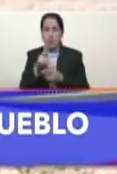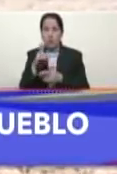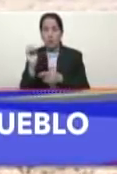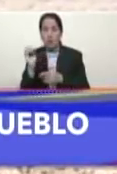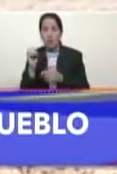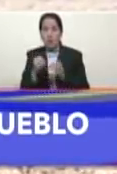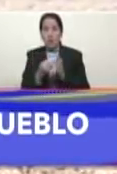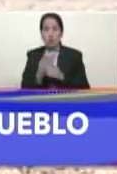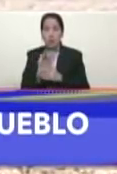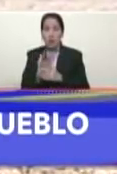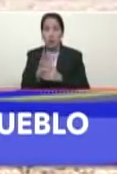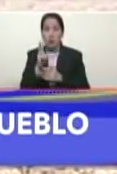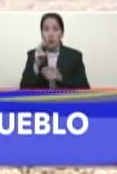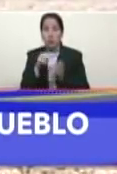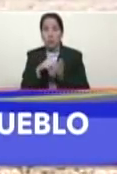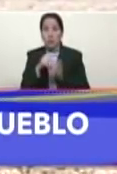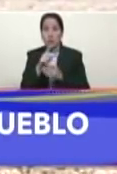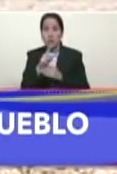saboteadas por el imperialismo,